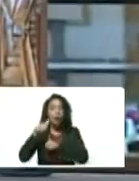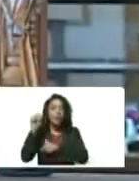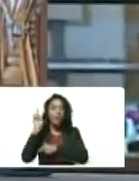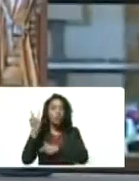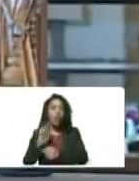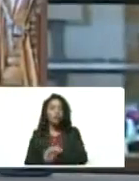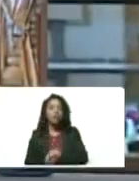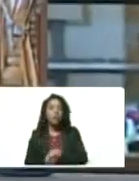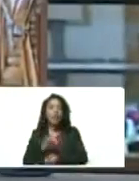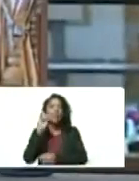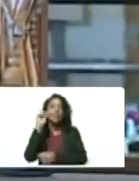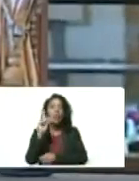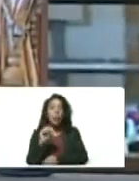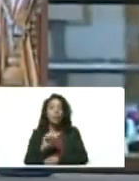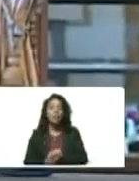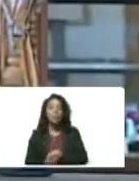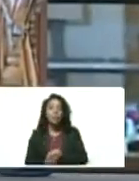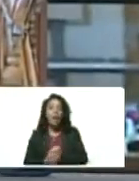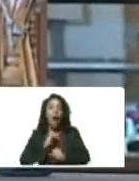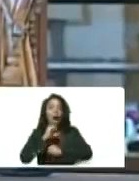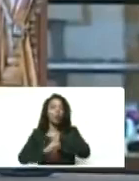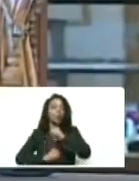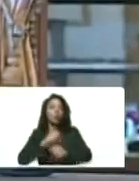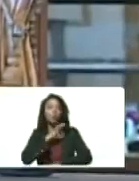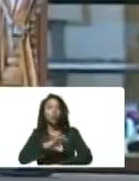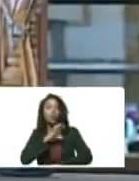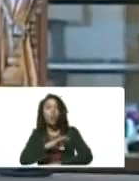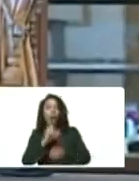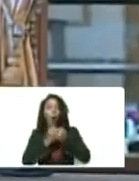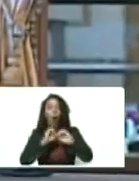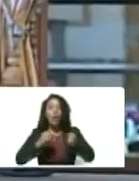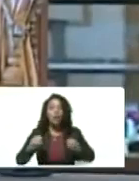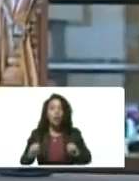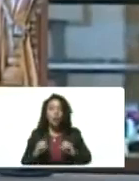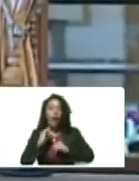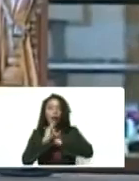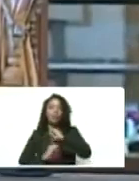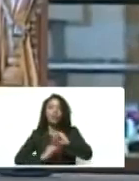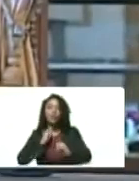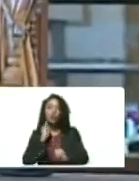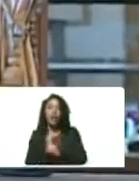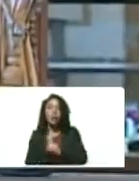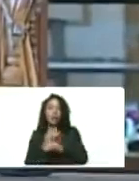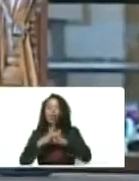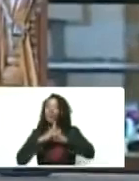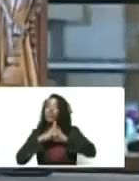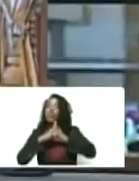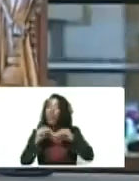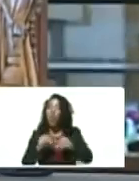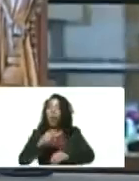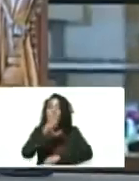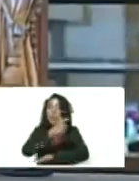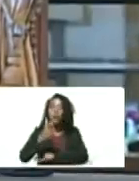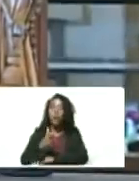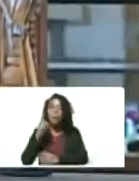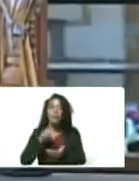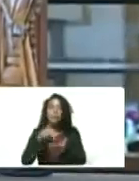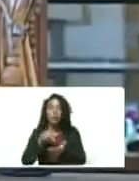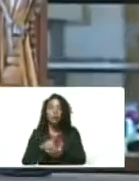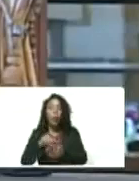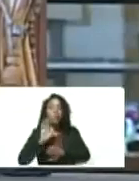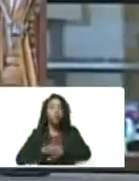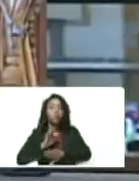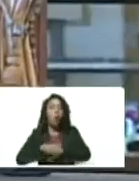y también con la sociedad civil las organizaciones internacionales y todos los actores implicados porque el